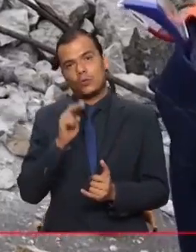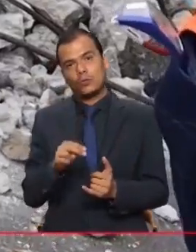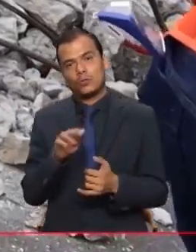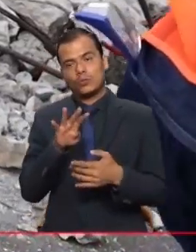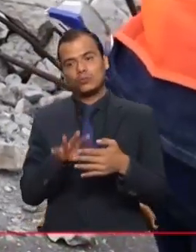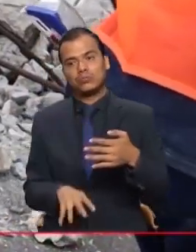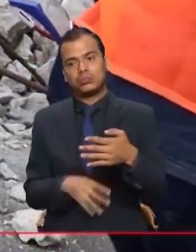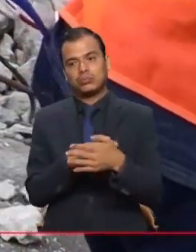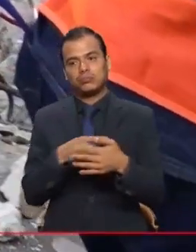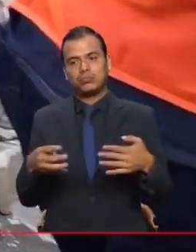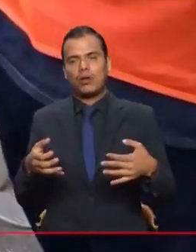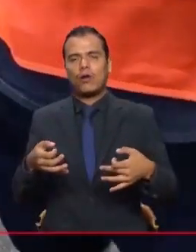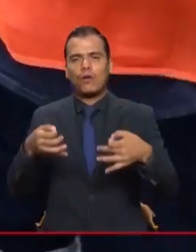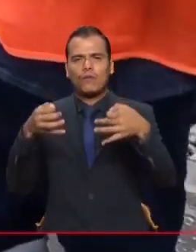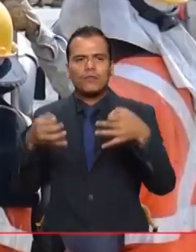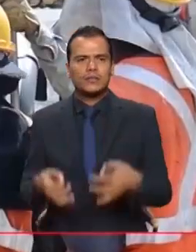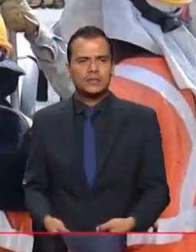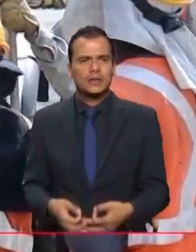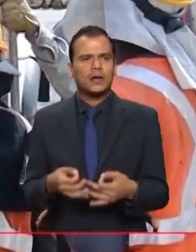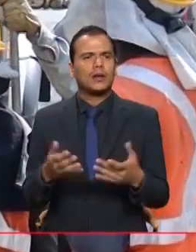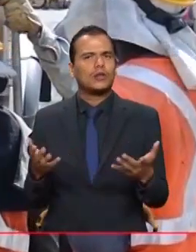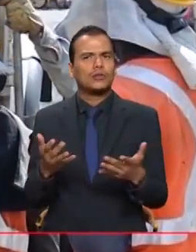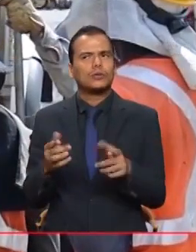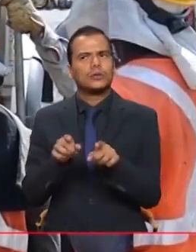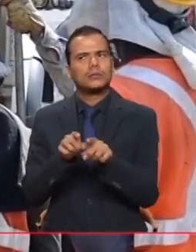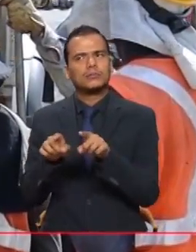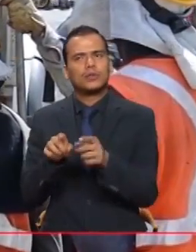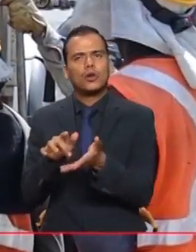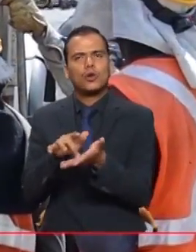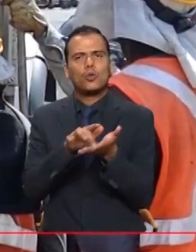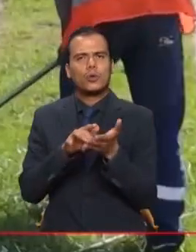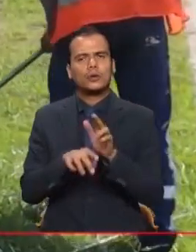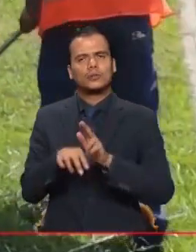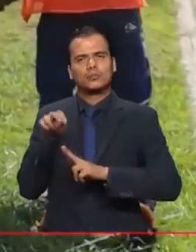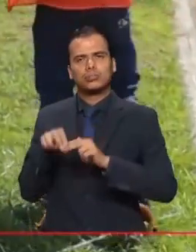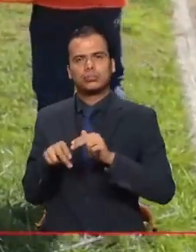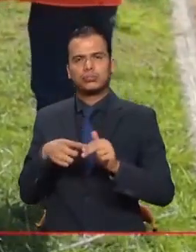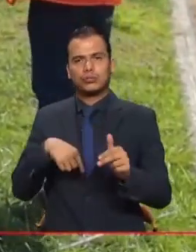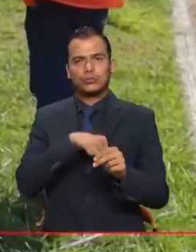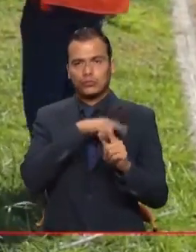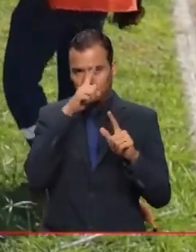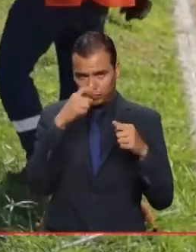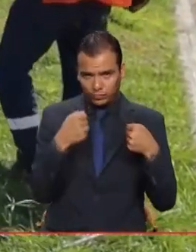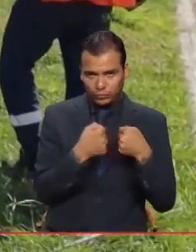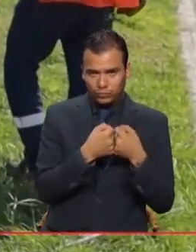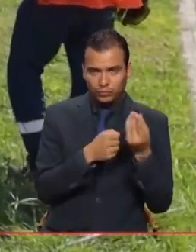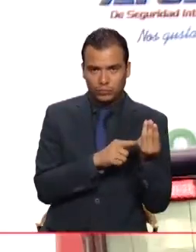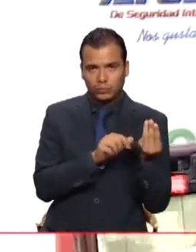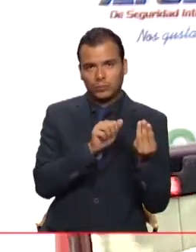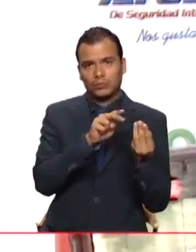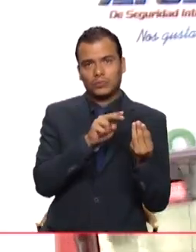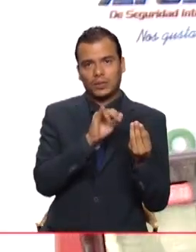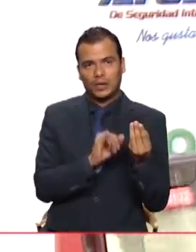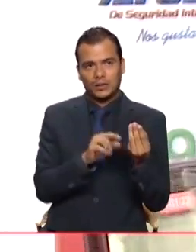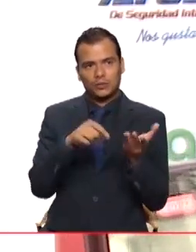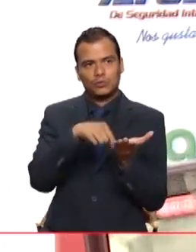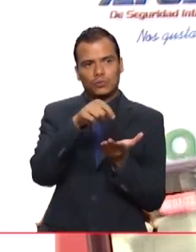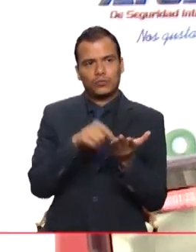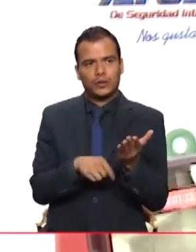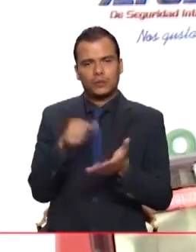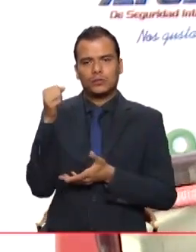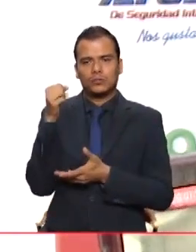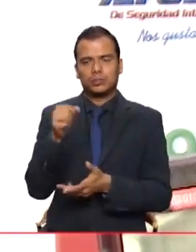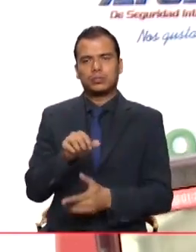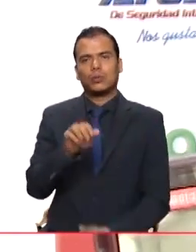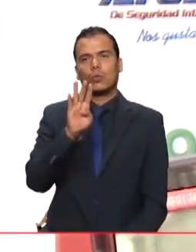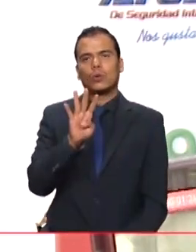cronogramas finales, cuáles serán los puntos de intervención. Este es un contrato con la Agencia Nacional de Infraestructura que tiene un valor global de 4 billones